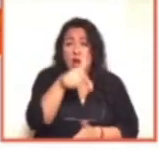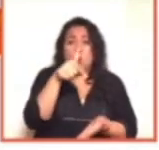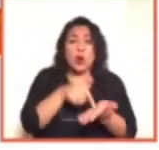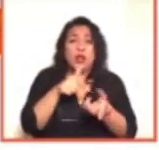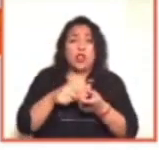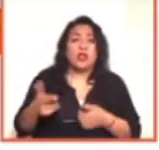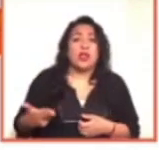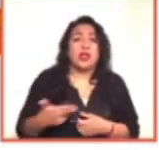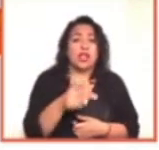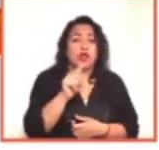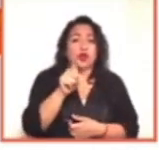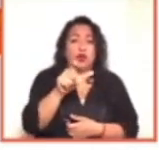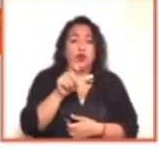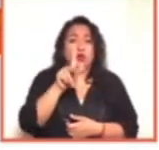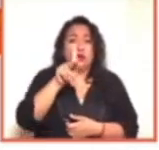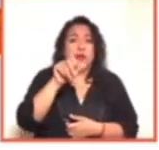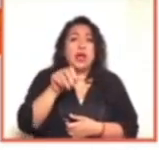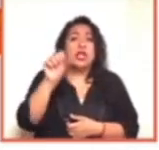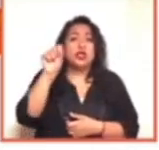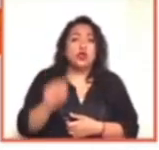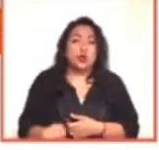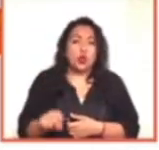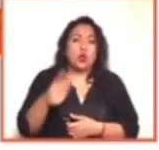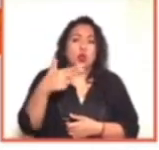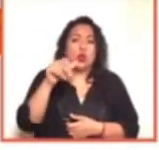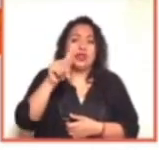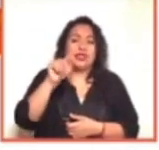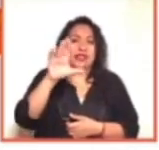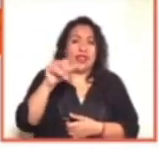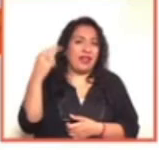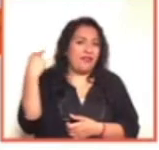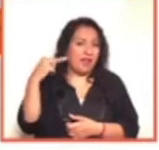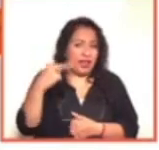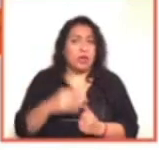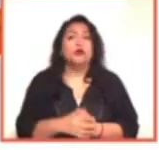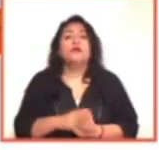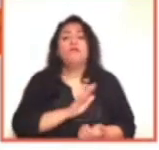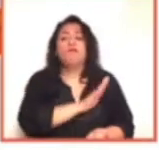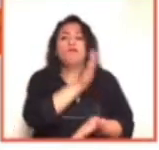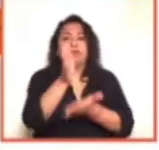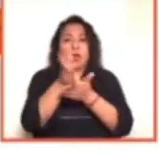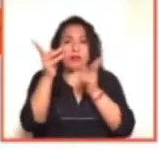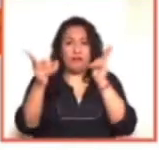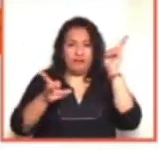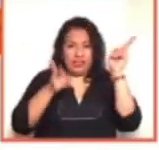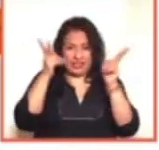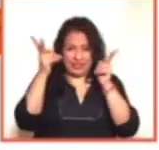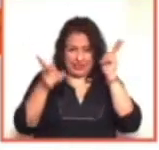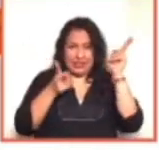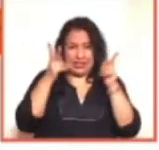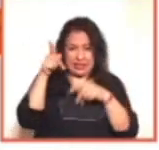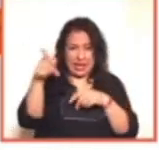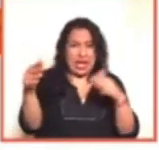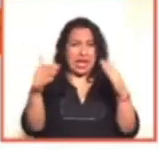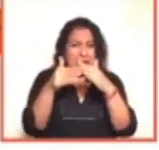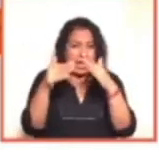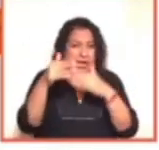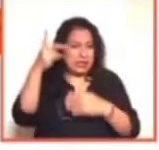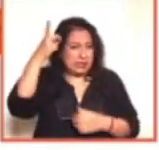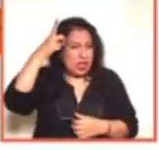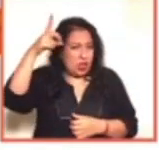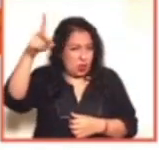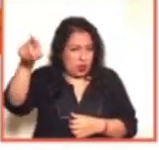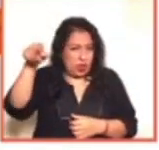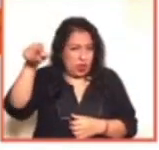Tuxpan, al sur de la Huasteca veracruzana. Cuando hacemos la visita directamente a la casa del propietario, que es donde